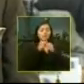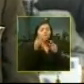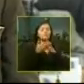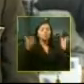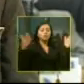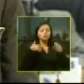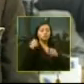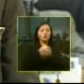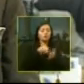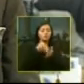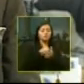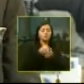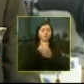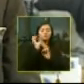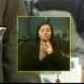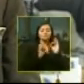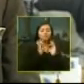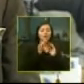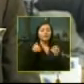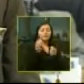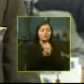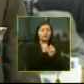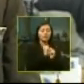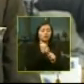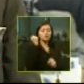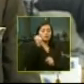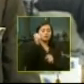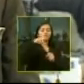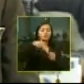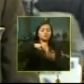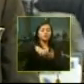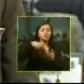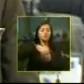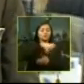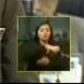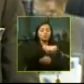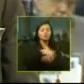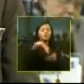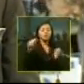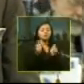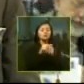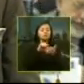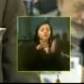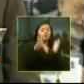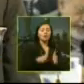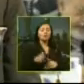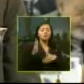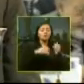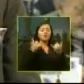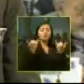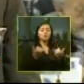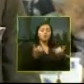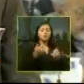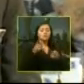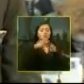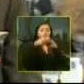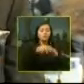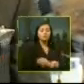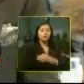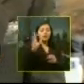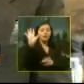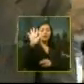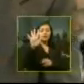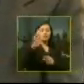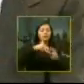luchado precisamente en defender los derechos de este sector de los compatriotas que actualmente se les denomina la quinta región del